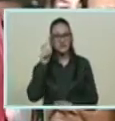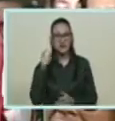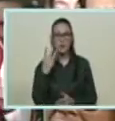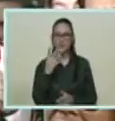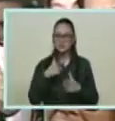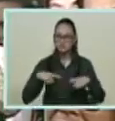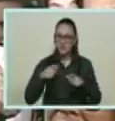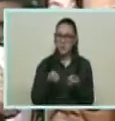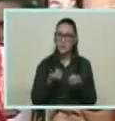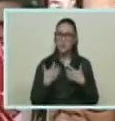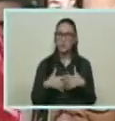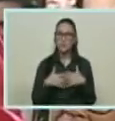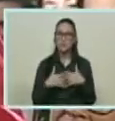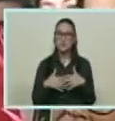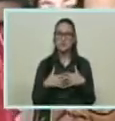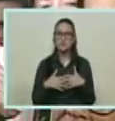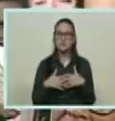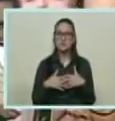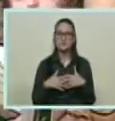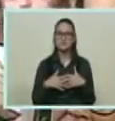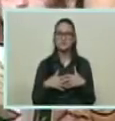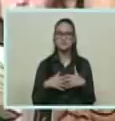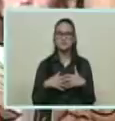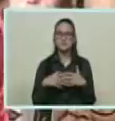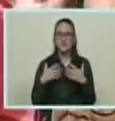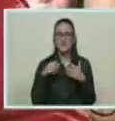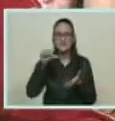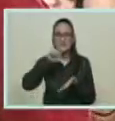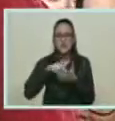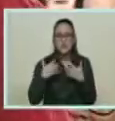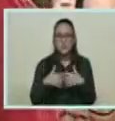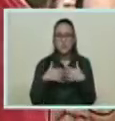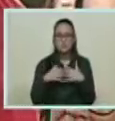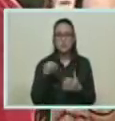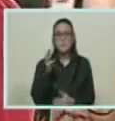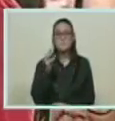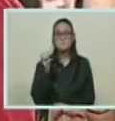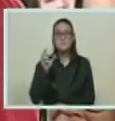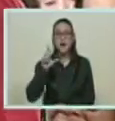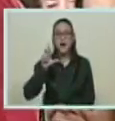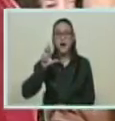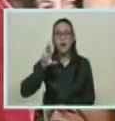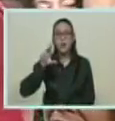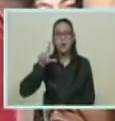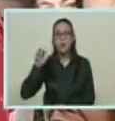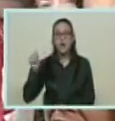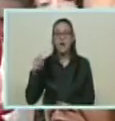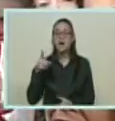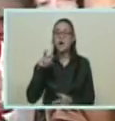productivos. Paula Correa es un centro de producción que está en la autopista regional del centro, el